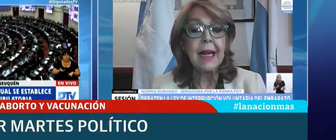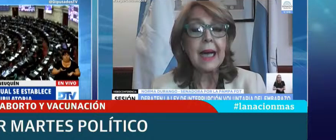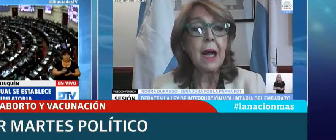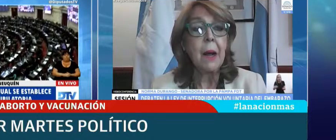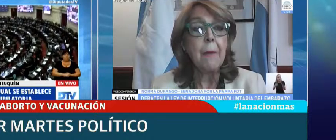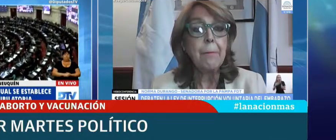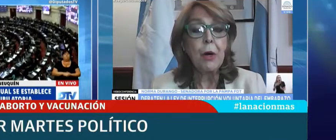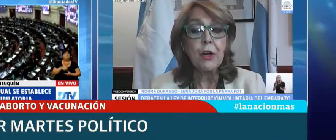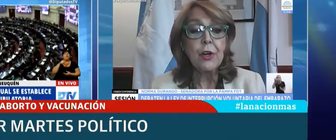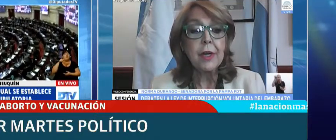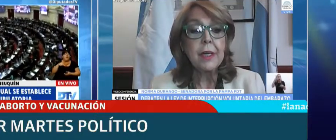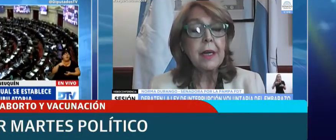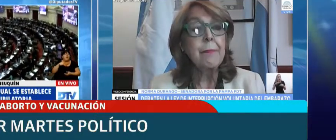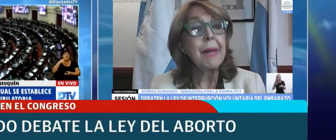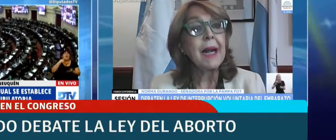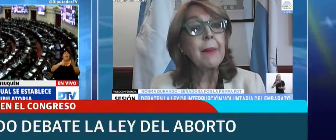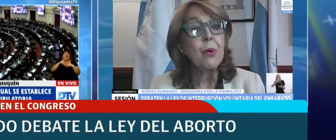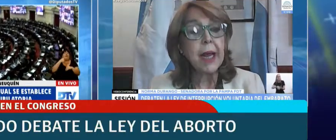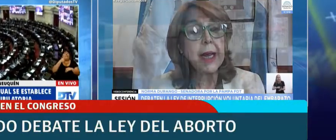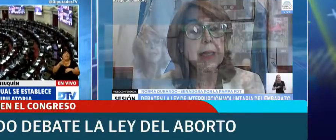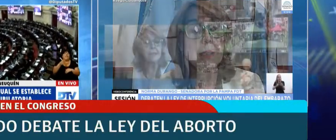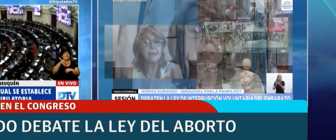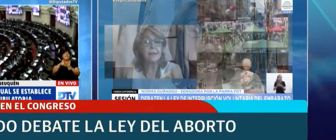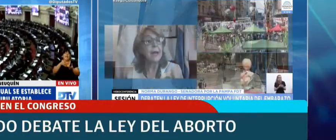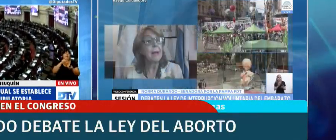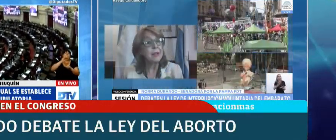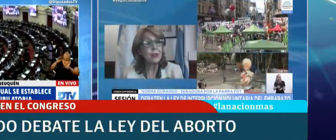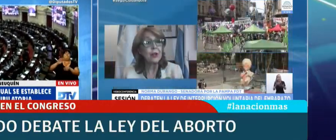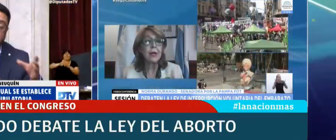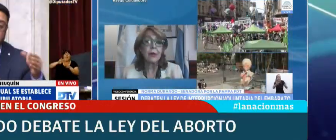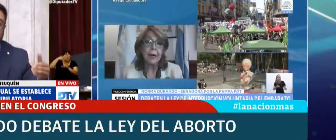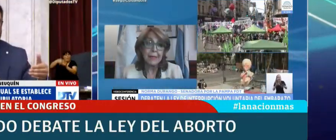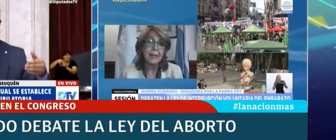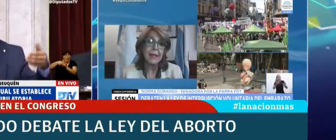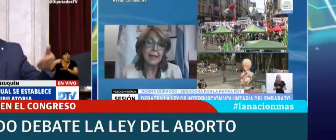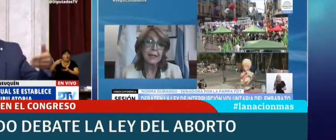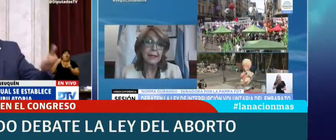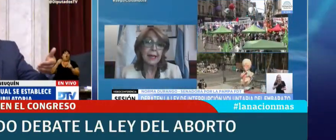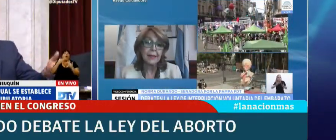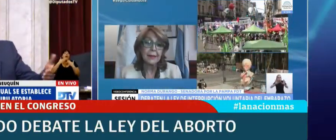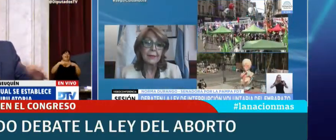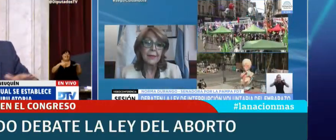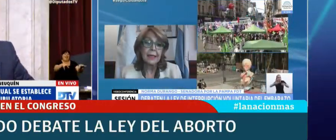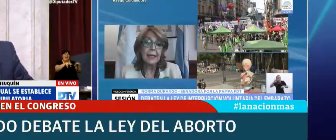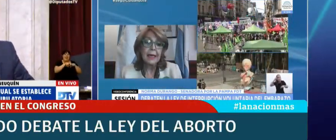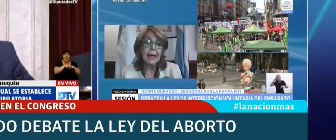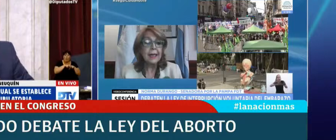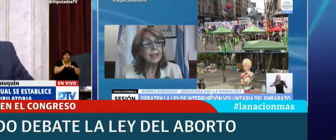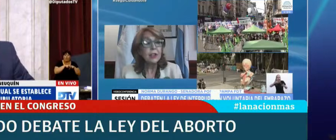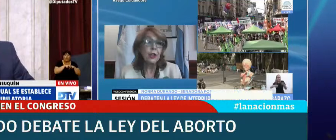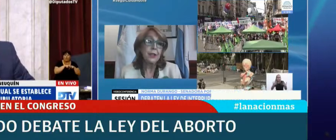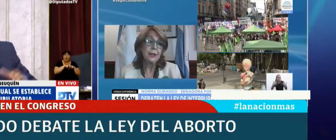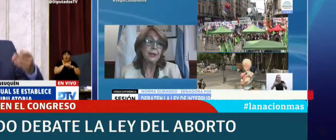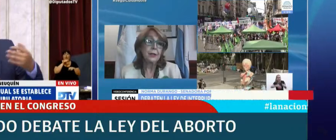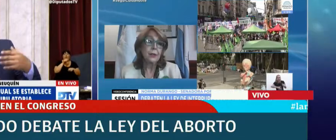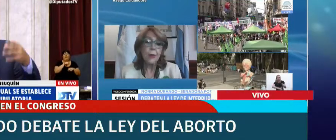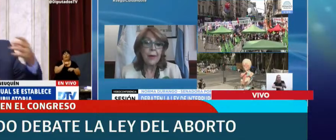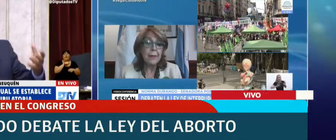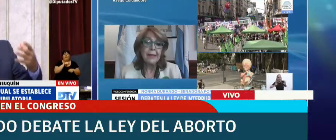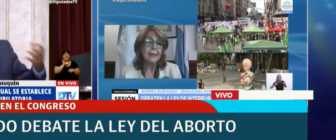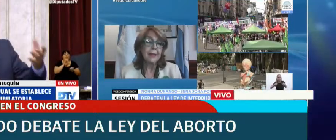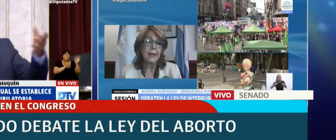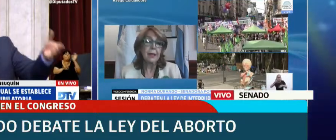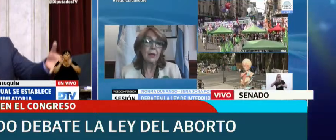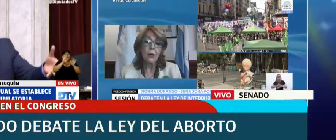un proyecto del oficialismo pero también es algo que divide radicalmente a la sociedad al medio sale la reforma previsional